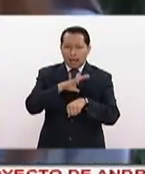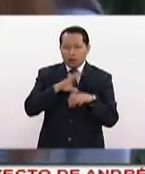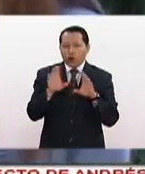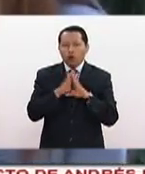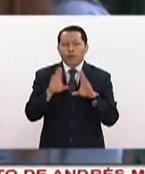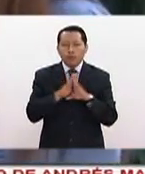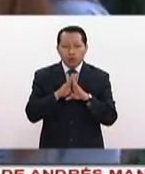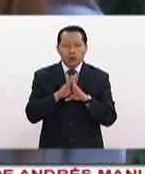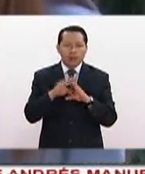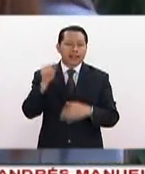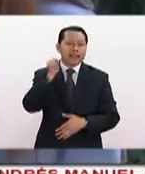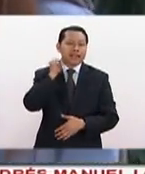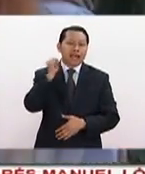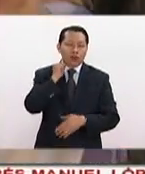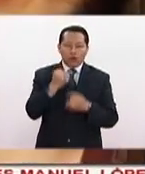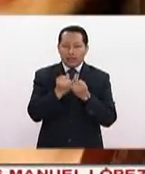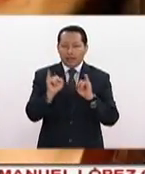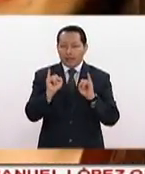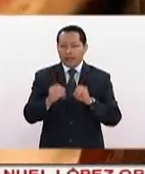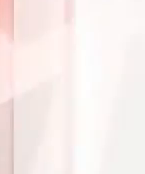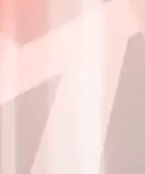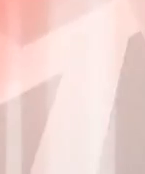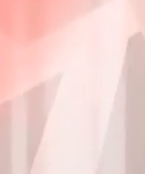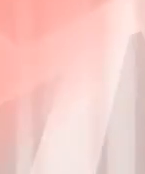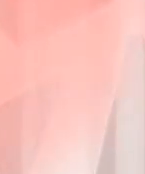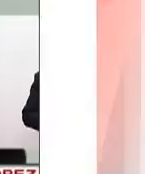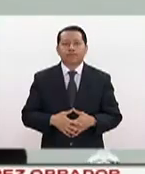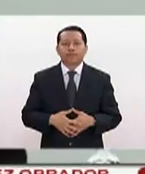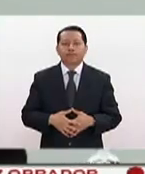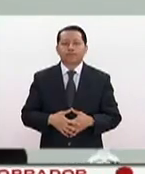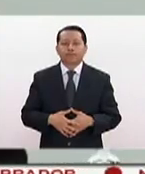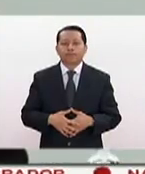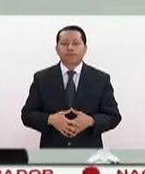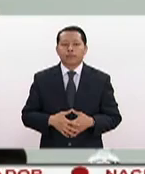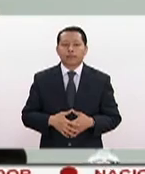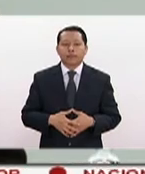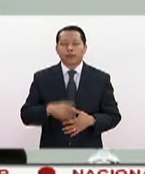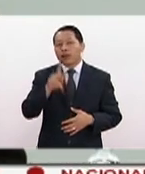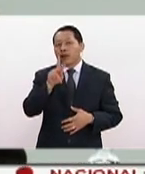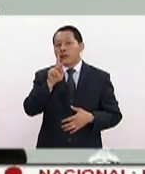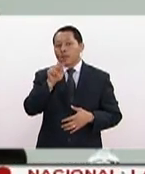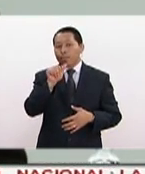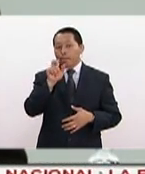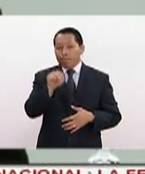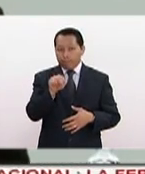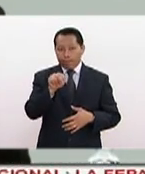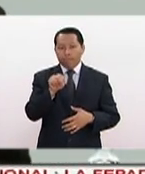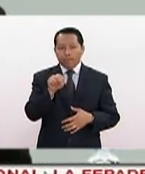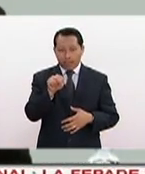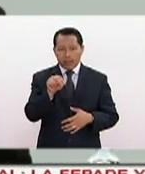carácter como senadora independiente. Al Partido Acción Nacional,